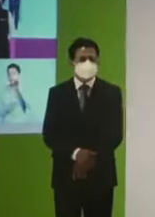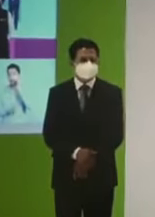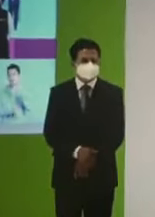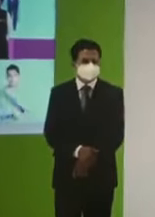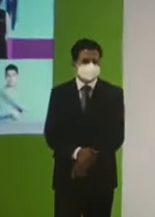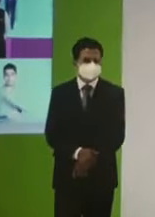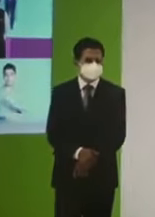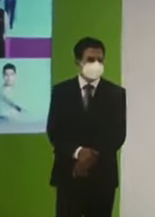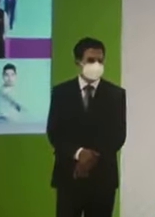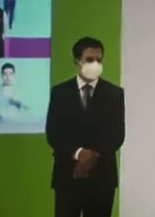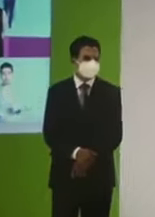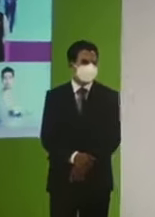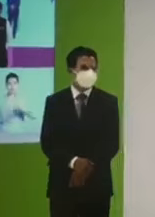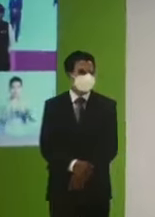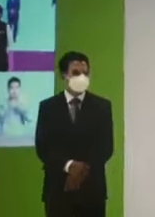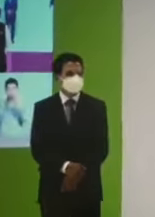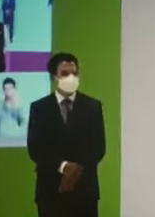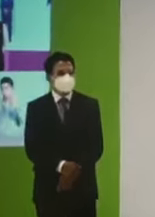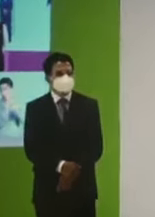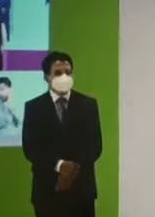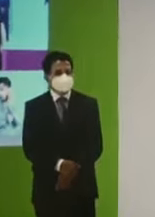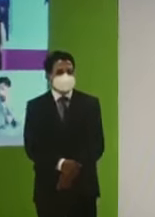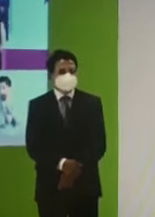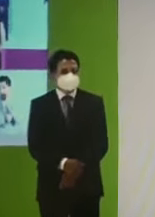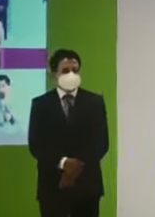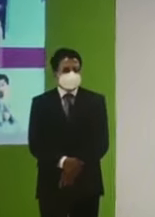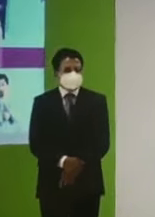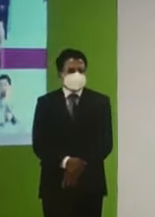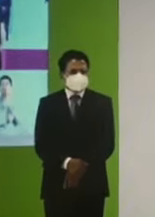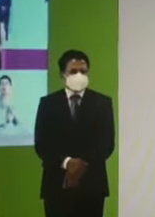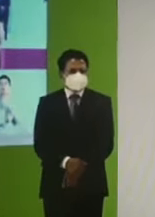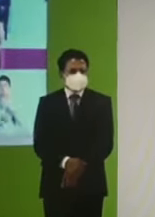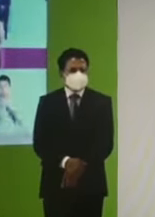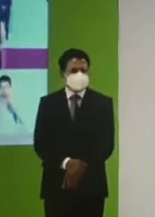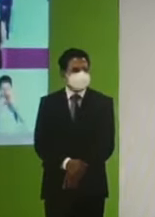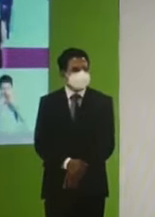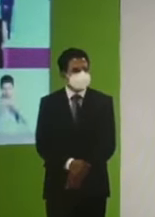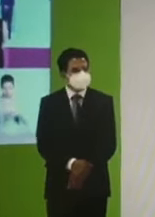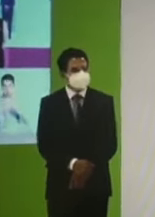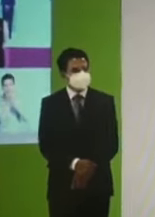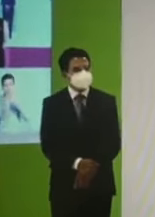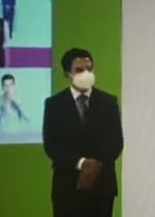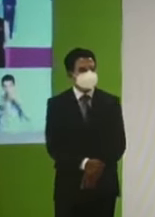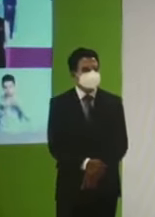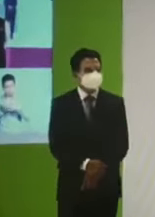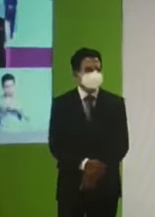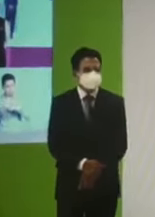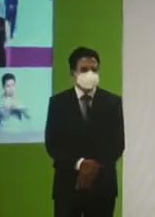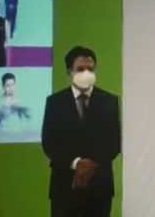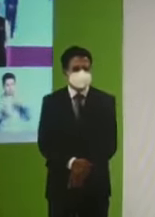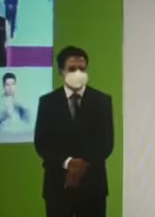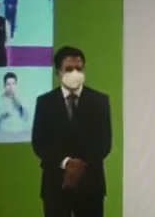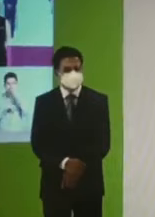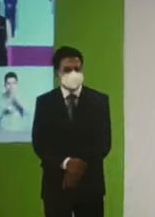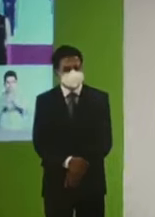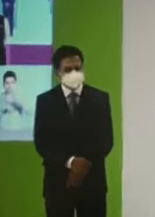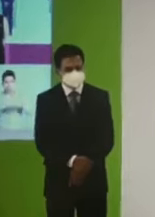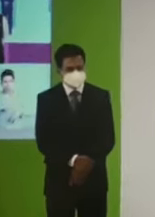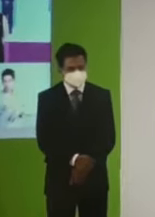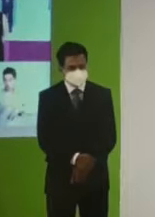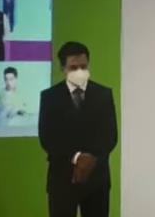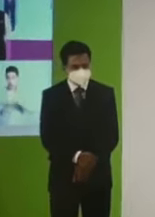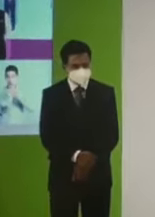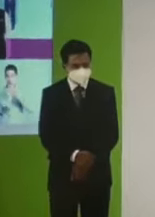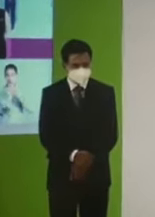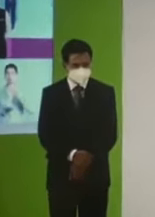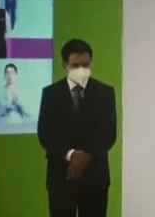Estén atentos a esto, se los vamos a hacer llegar por escrito. De todos modos, el secretario de gobierno, Armando Hurtado, les